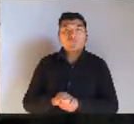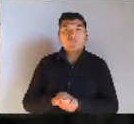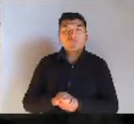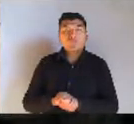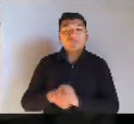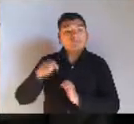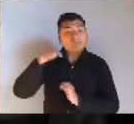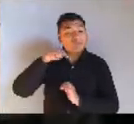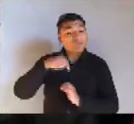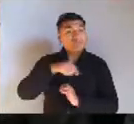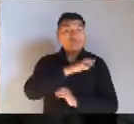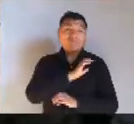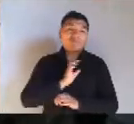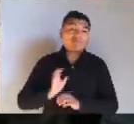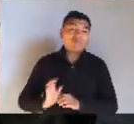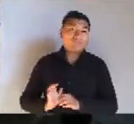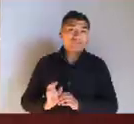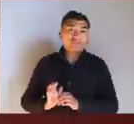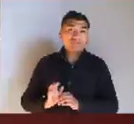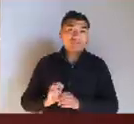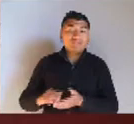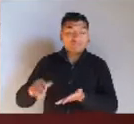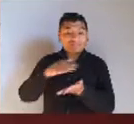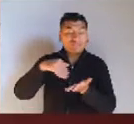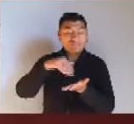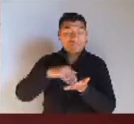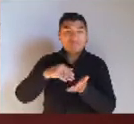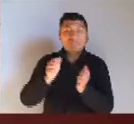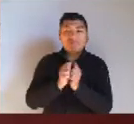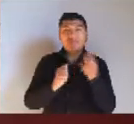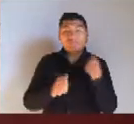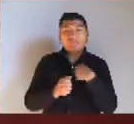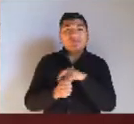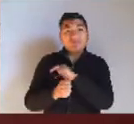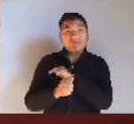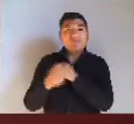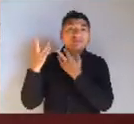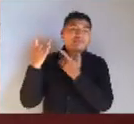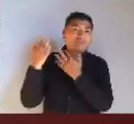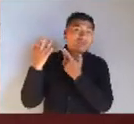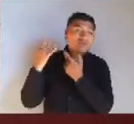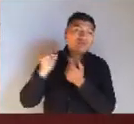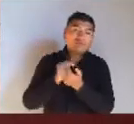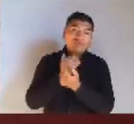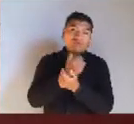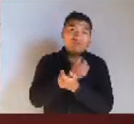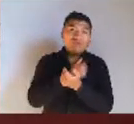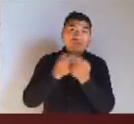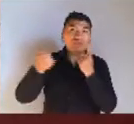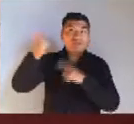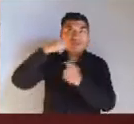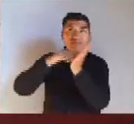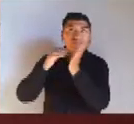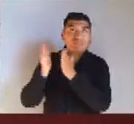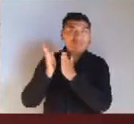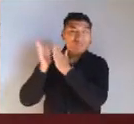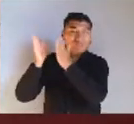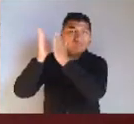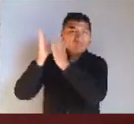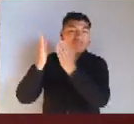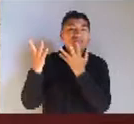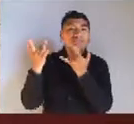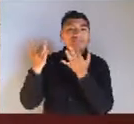Aquí está Cristo presente en medio de nosotros, esperando nuestro retorno,